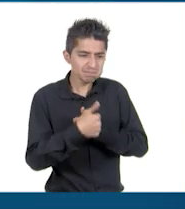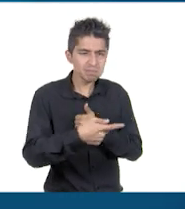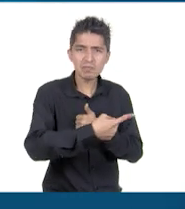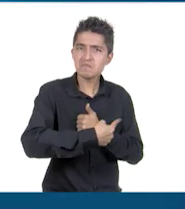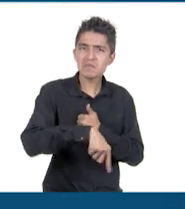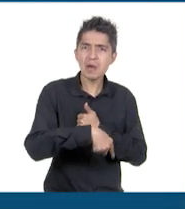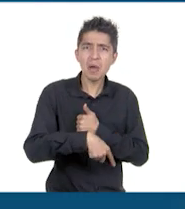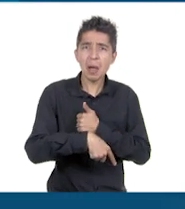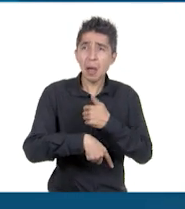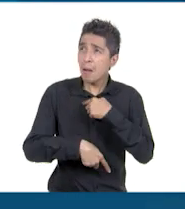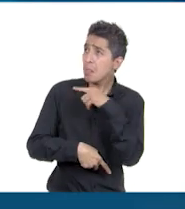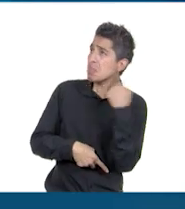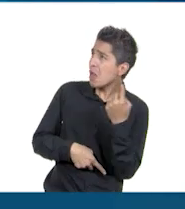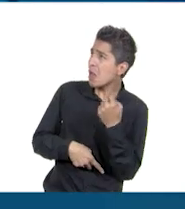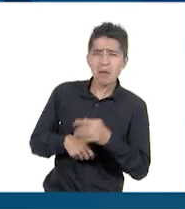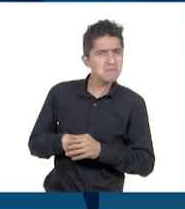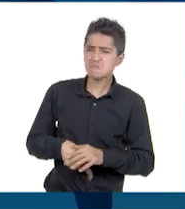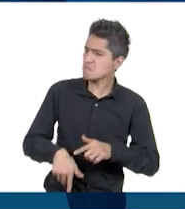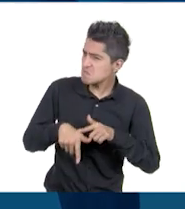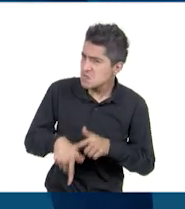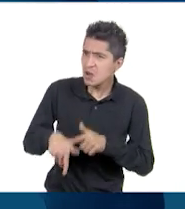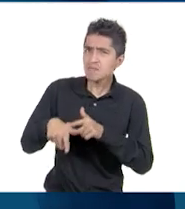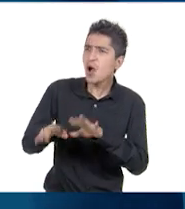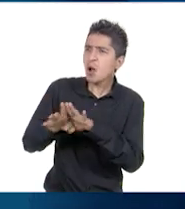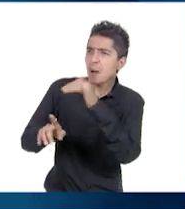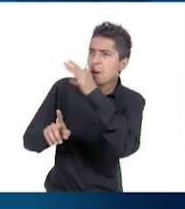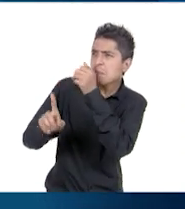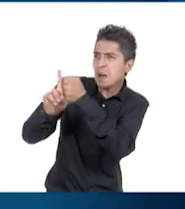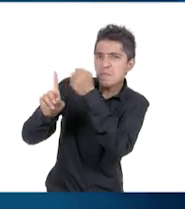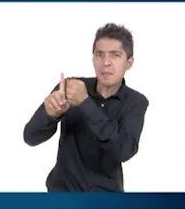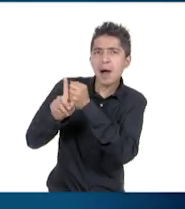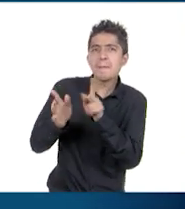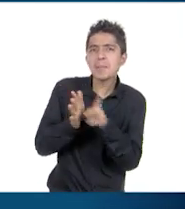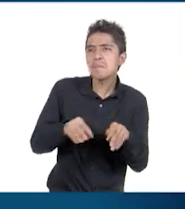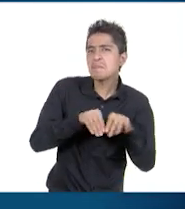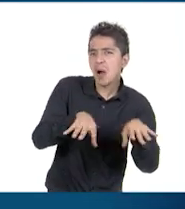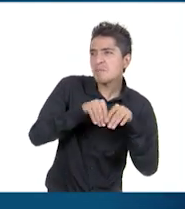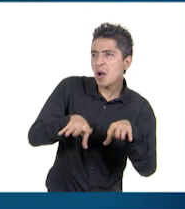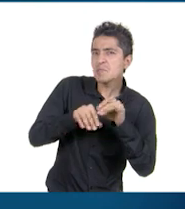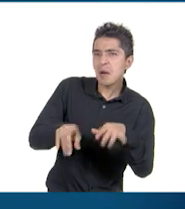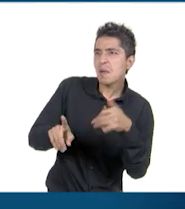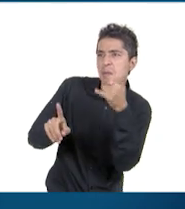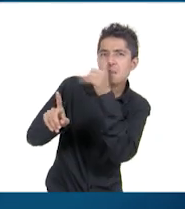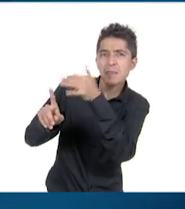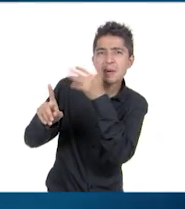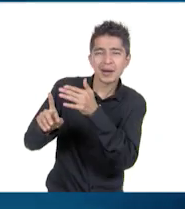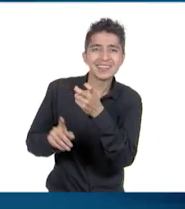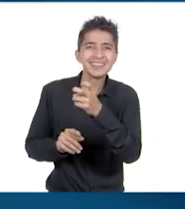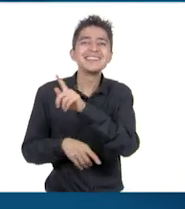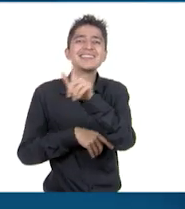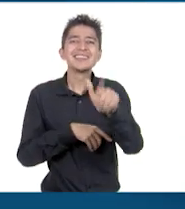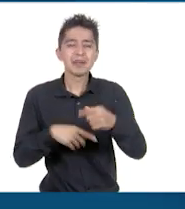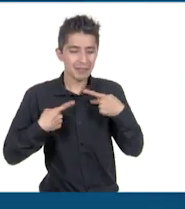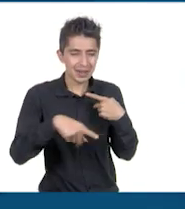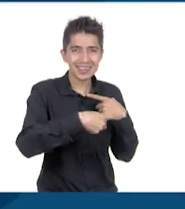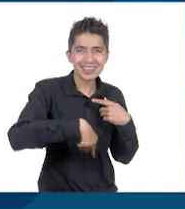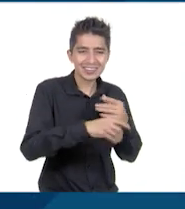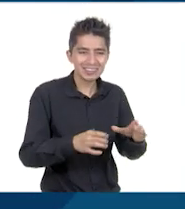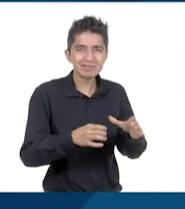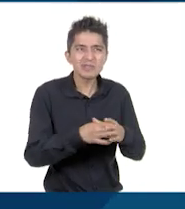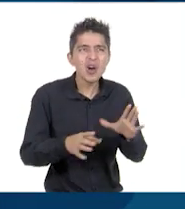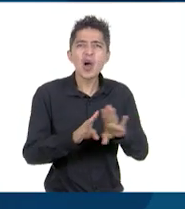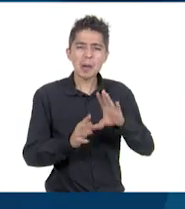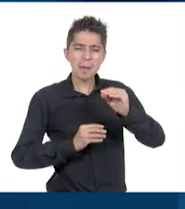resignaban a la derrota y lo hostigaban por medio de la prensa. A generales inconformes que organizaban revueltas y a bandas